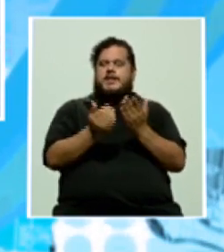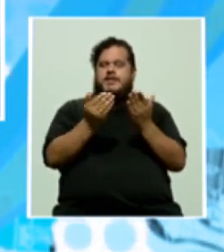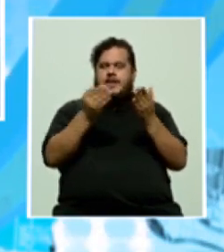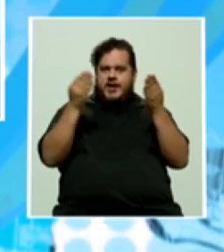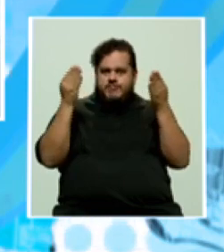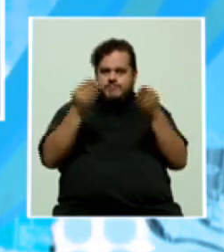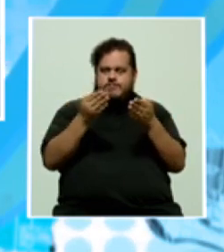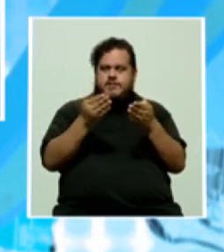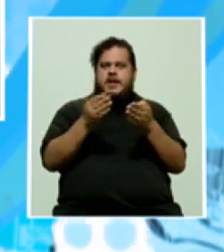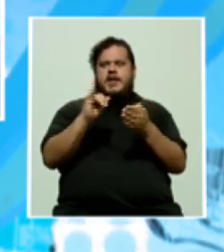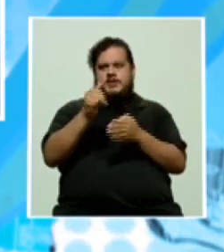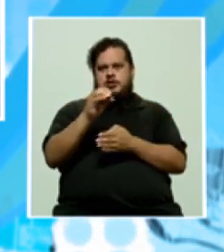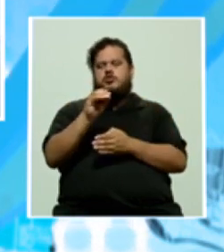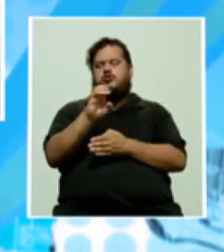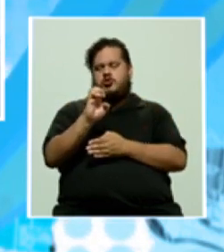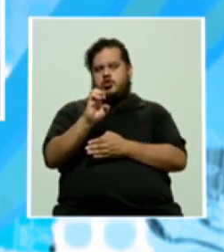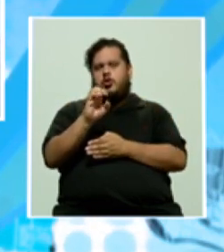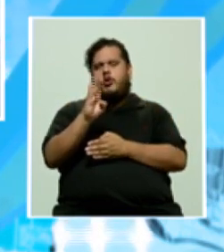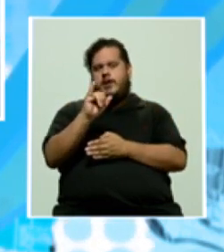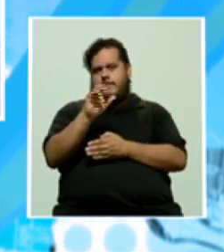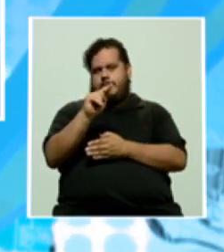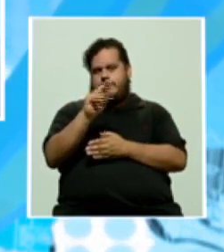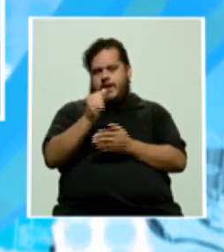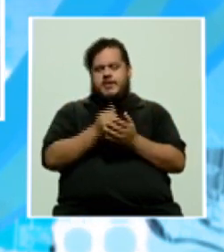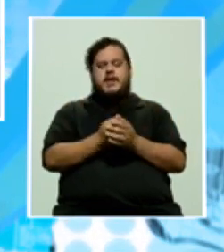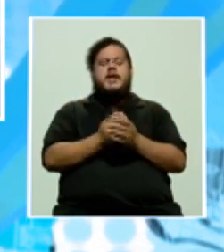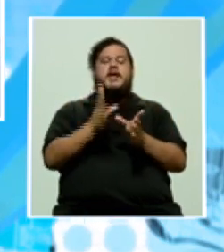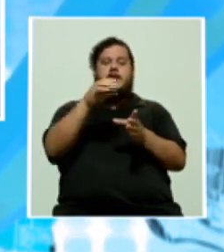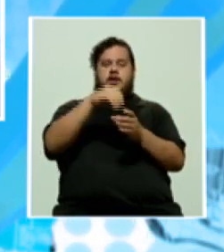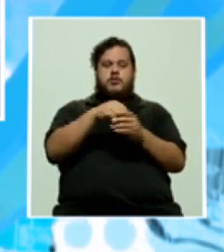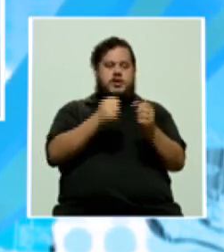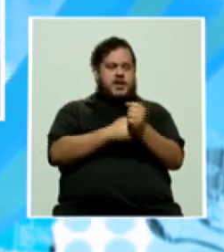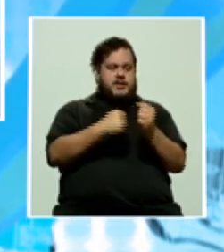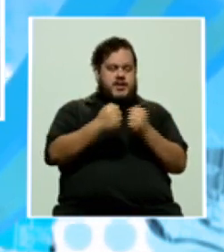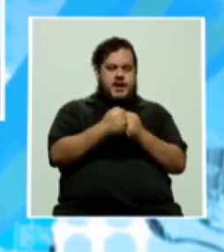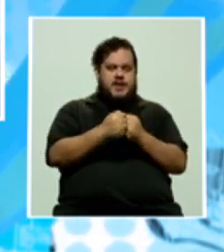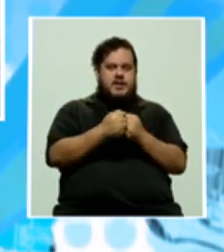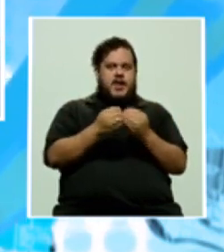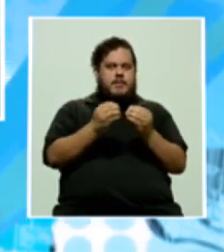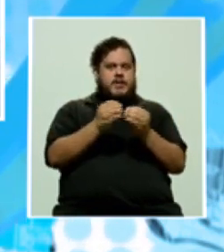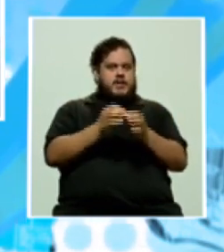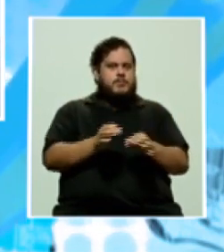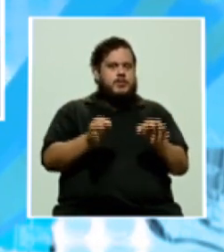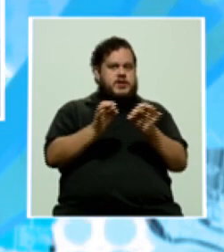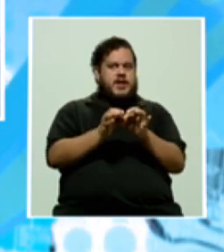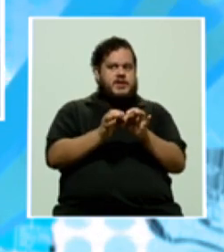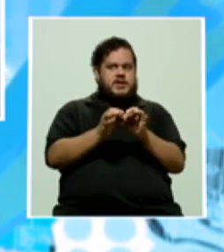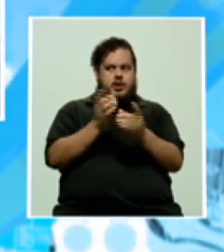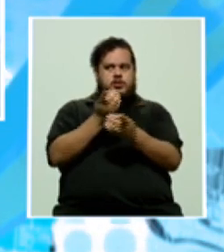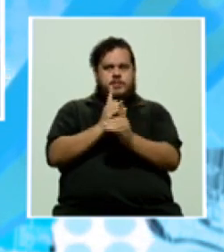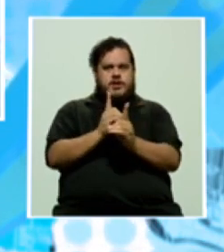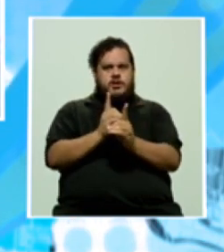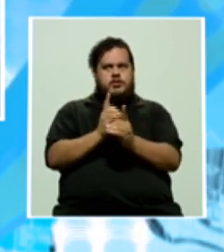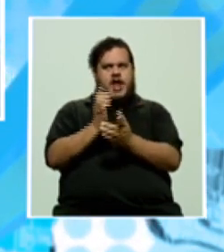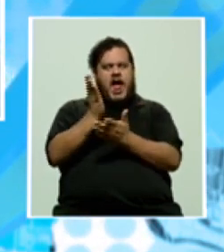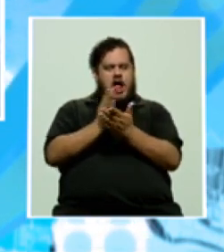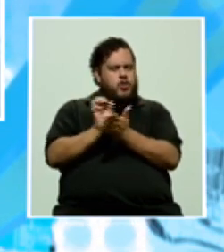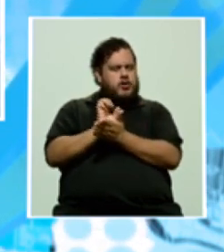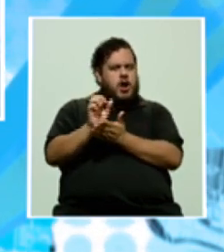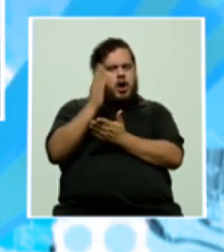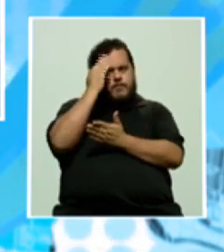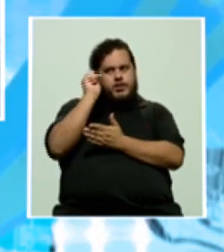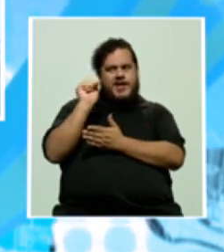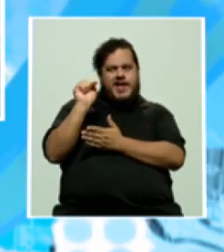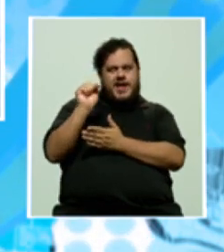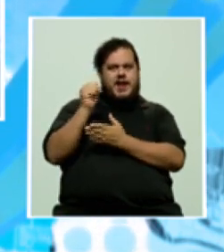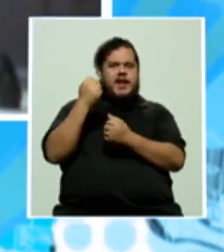la figura de Joe Biden, una persona que incluso dentro de las alas más radicales del Partido Demócrata existe cierto rechazo porque ha trabajado durante su carrera